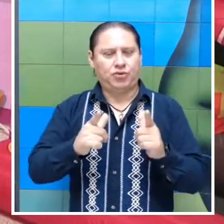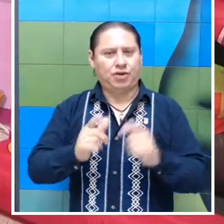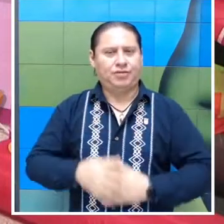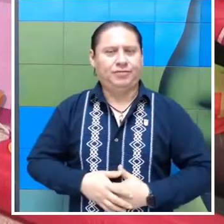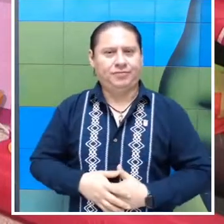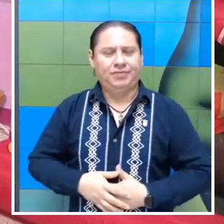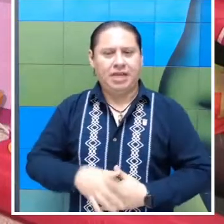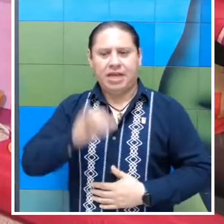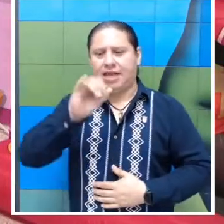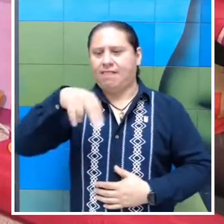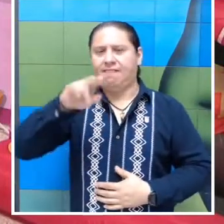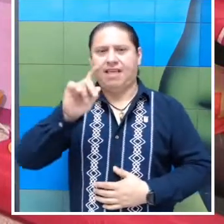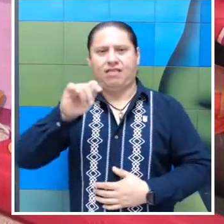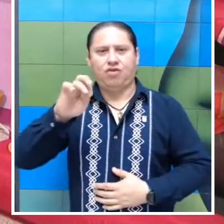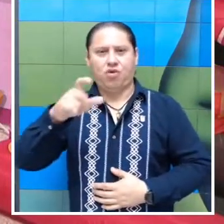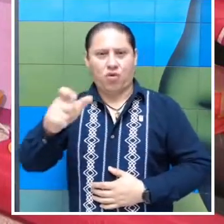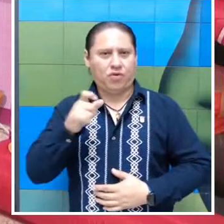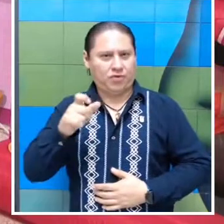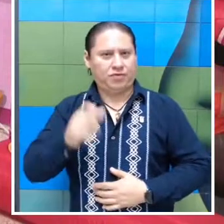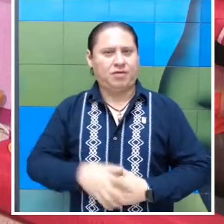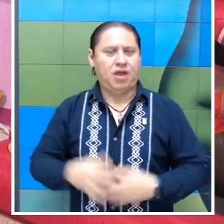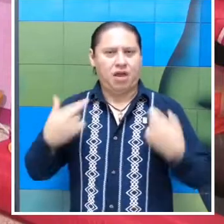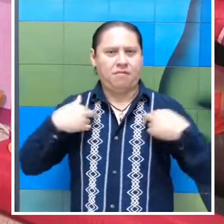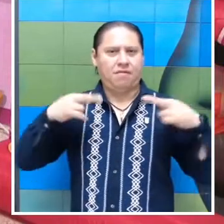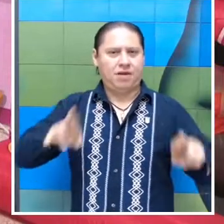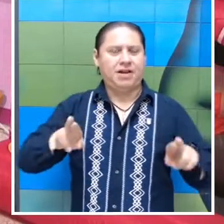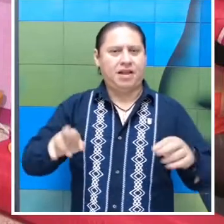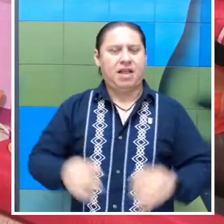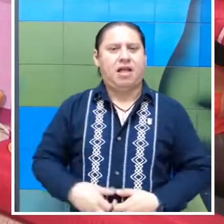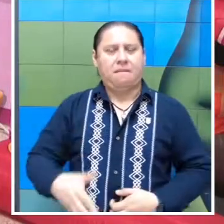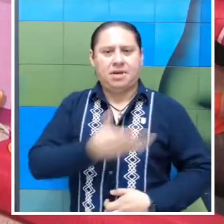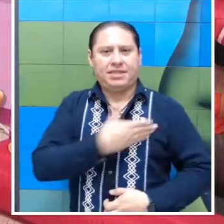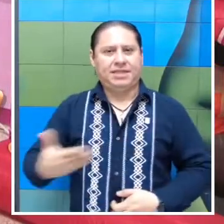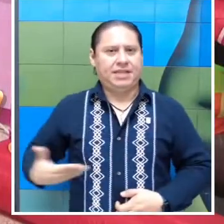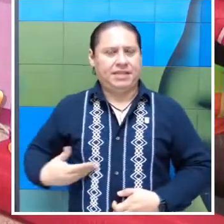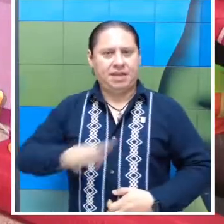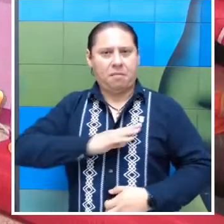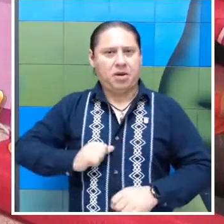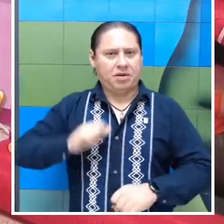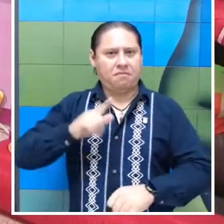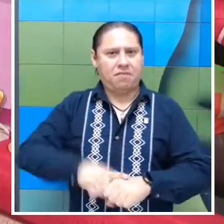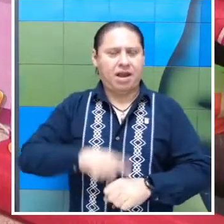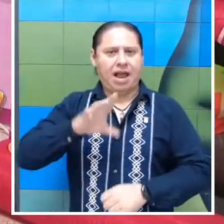el INDETUX, y representante del presidente municipal, Carlos Morales Vázquez.